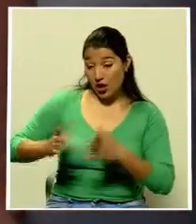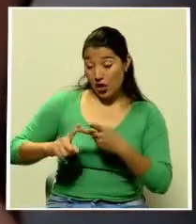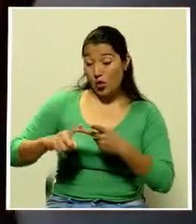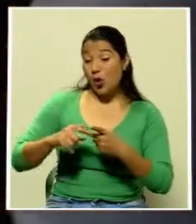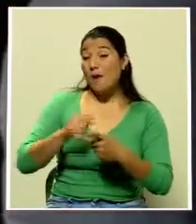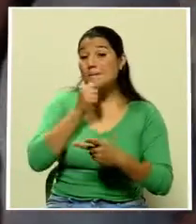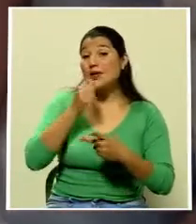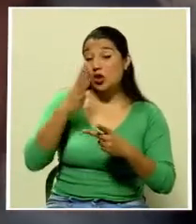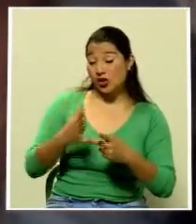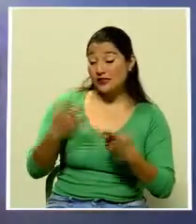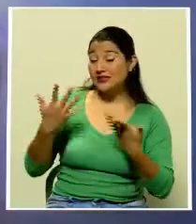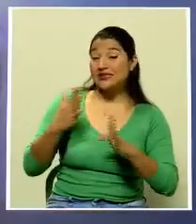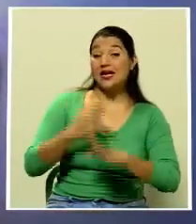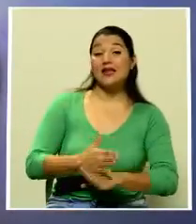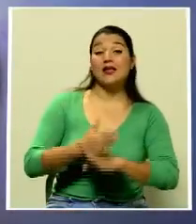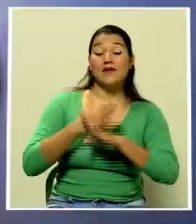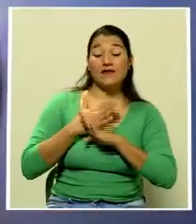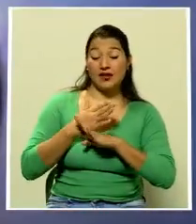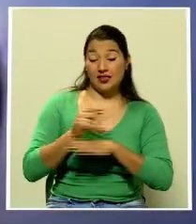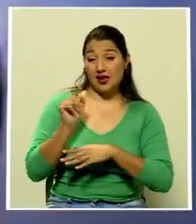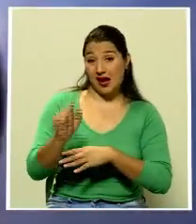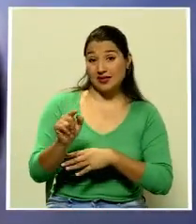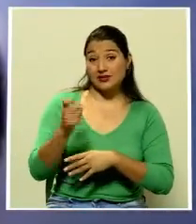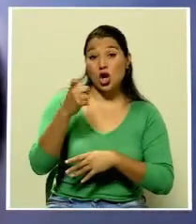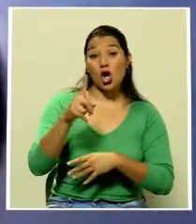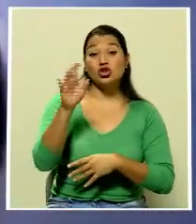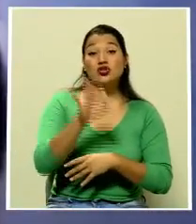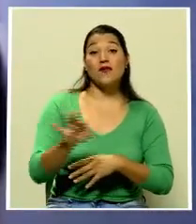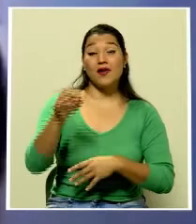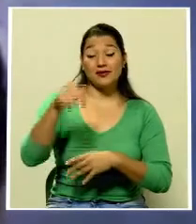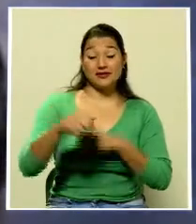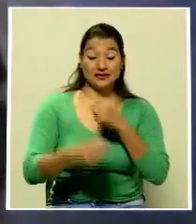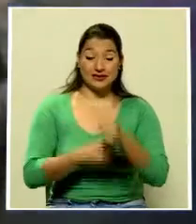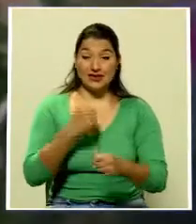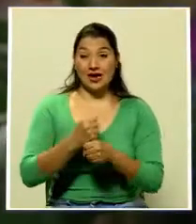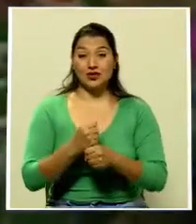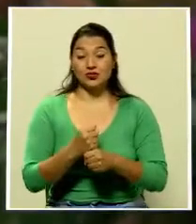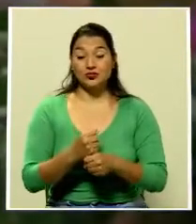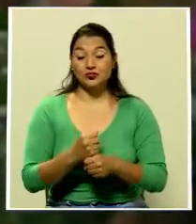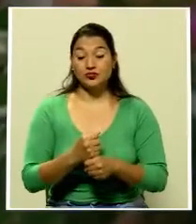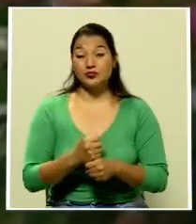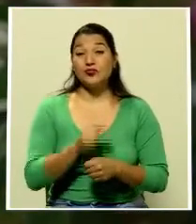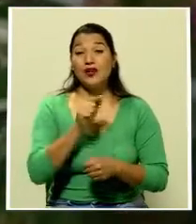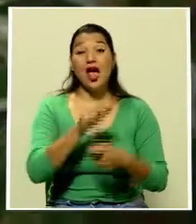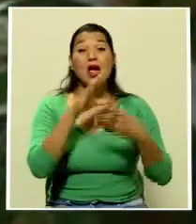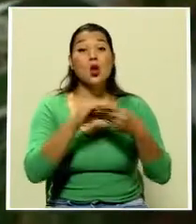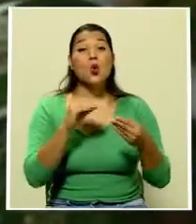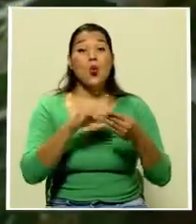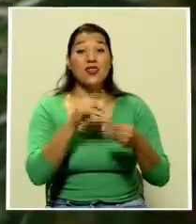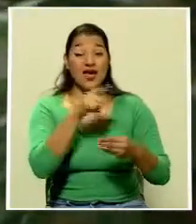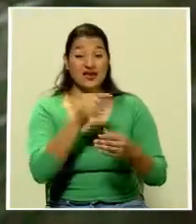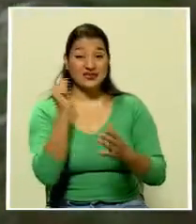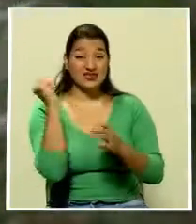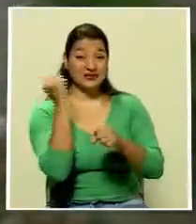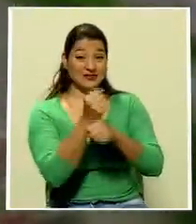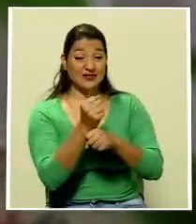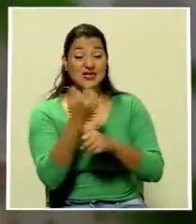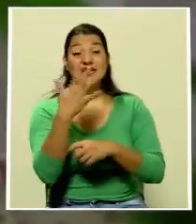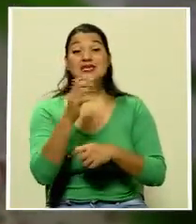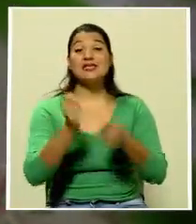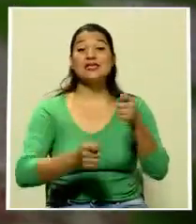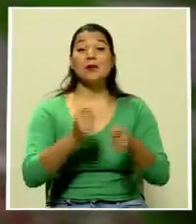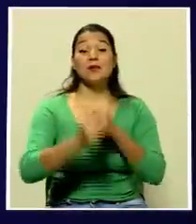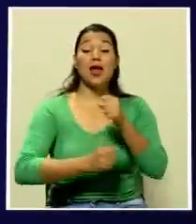Moya Chacón y David Delgado Cabana el 11 de febrero de este año. En él se relata que la niña fue asesinada el 15 de septiembre